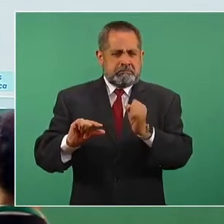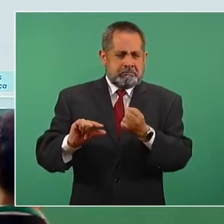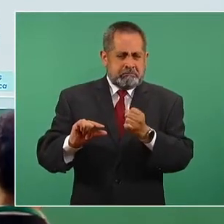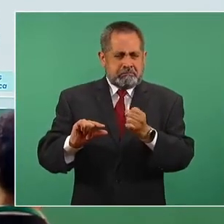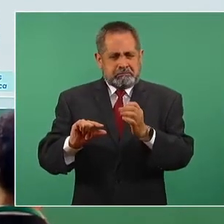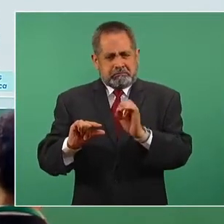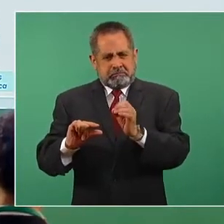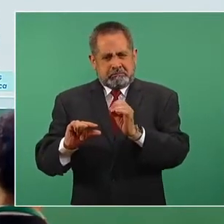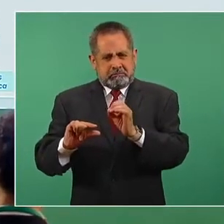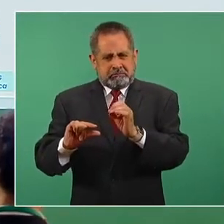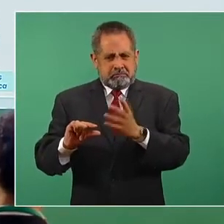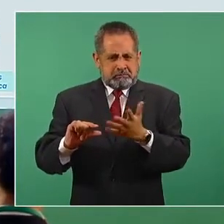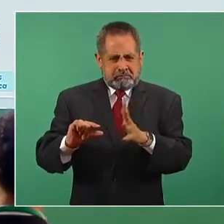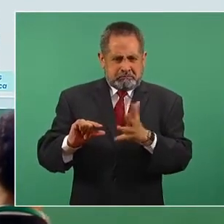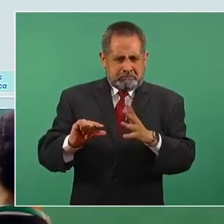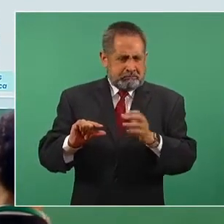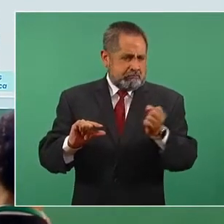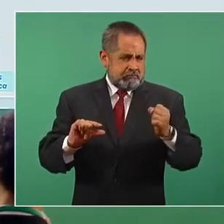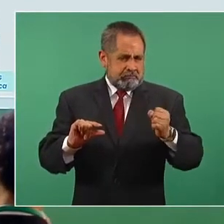octubre,